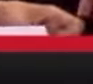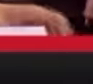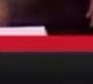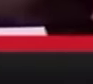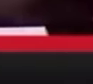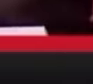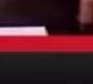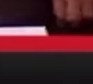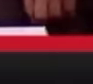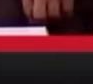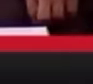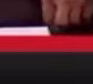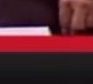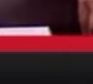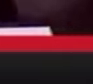alcaldesa electa.